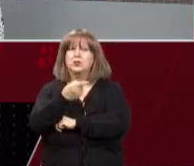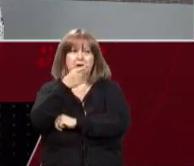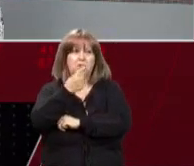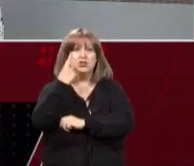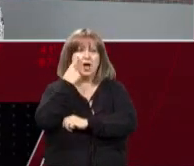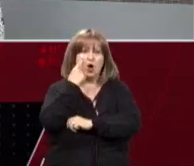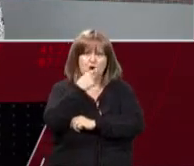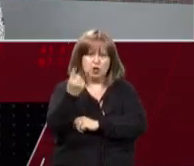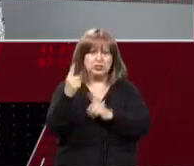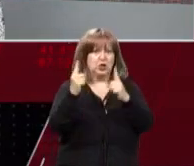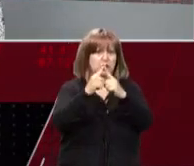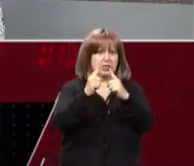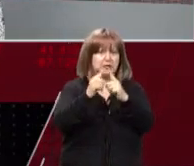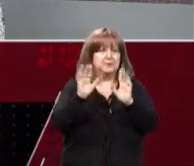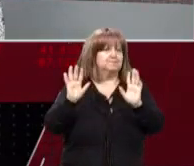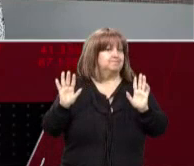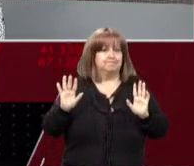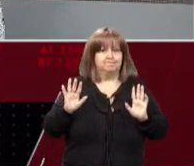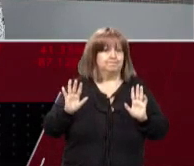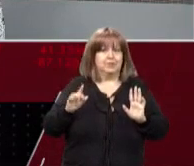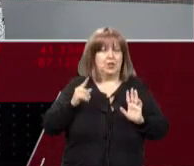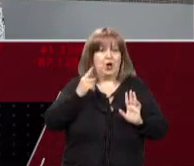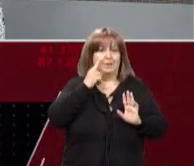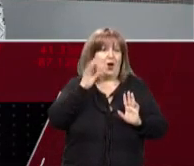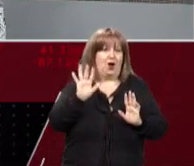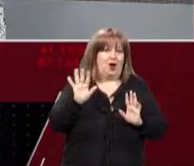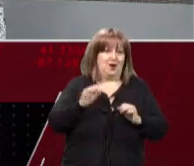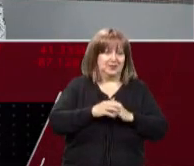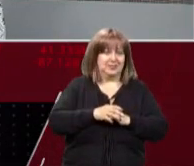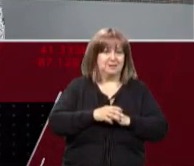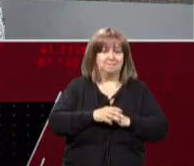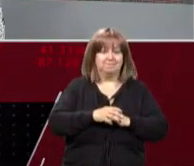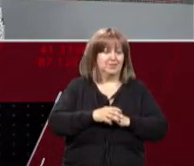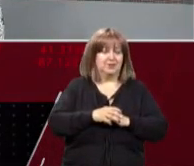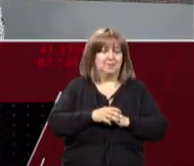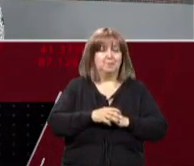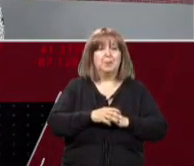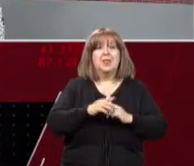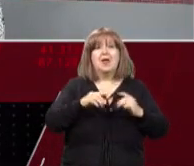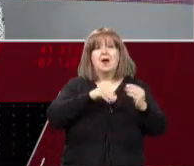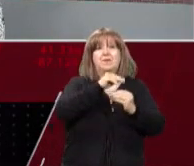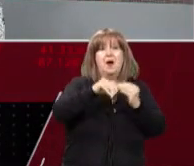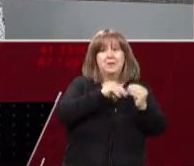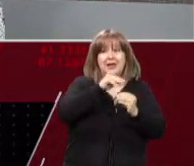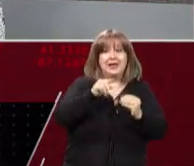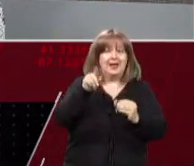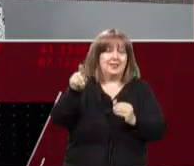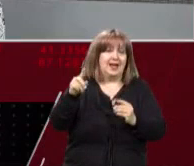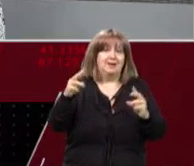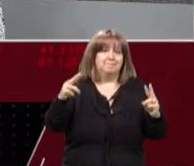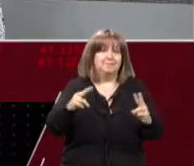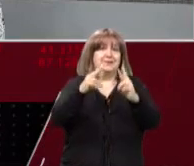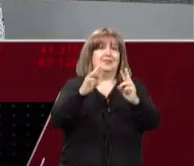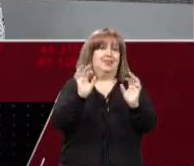verdad que las familias biológicas inician esta búsqueda y no cesan en la búsqueda Claro. durante años y años y